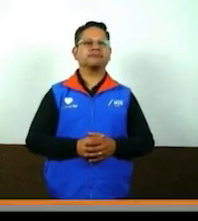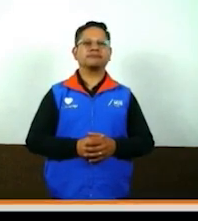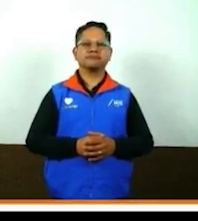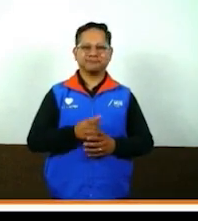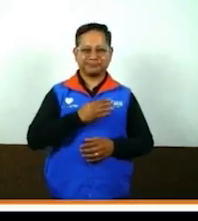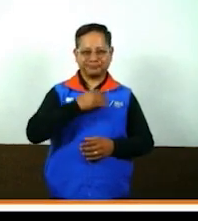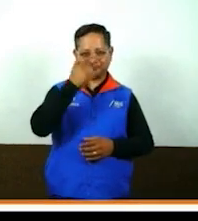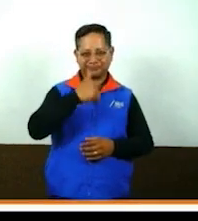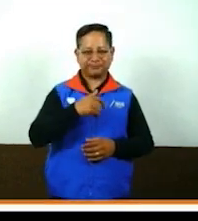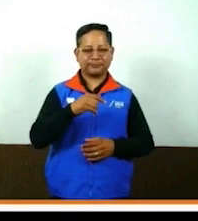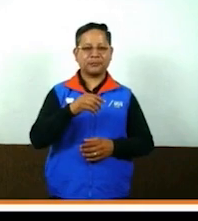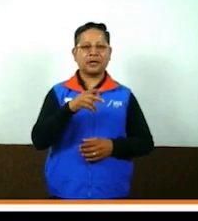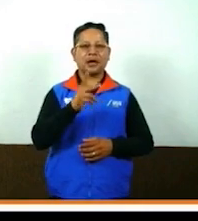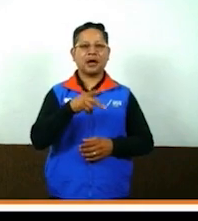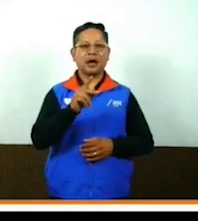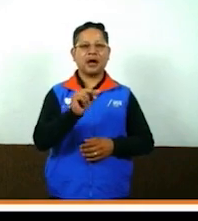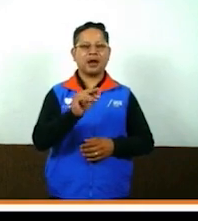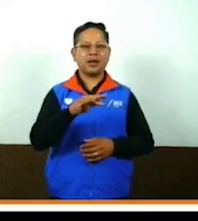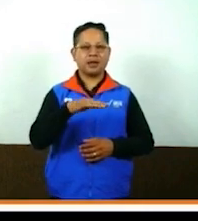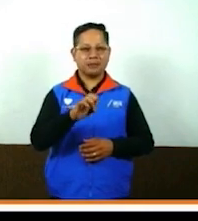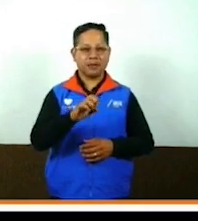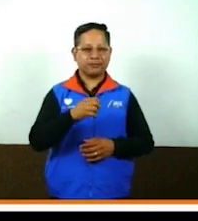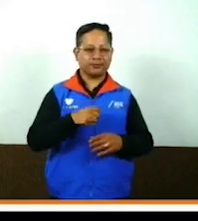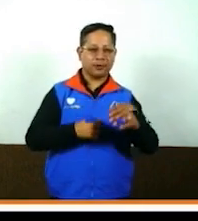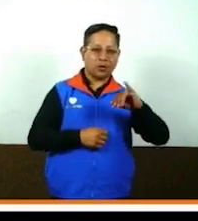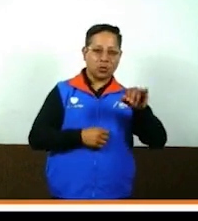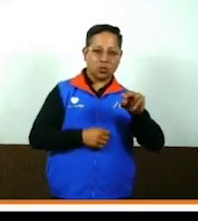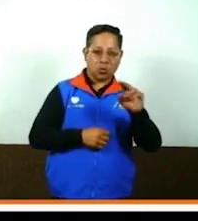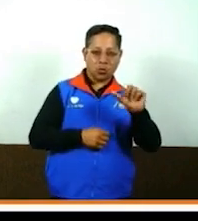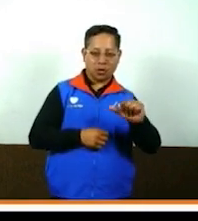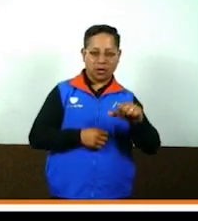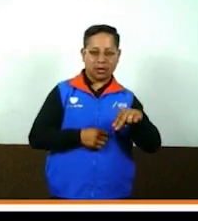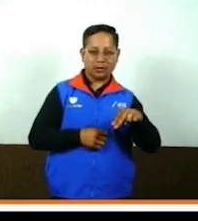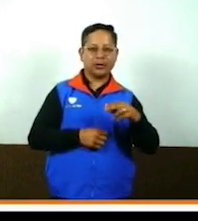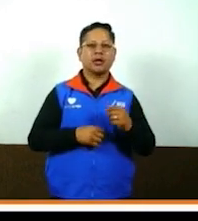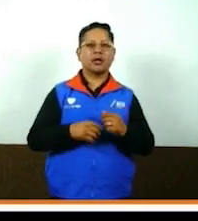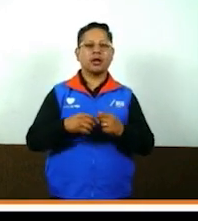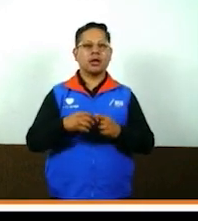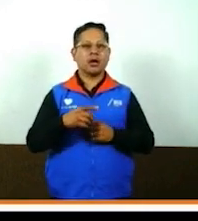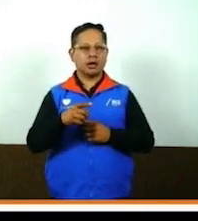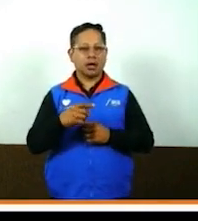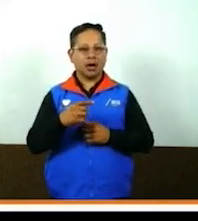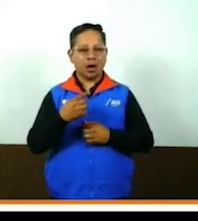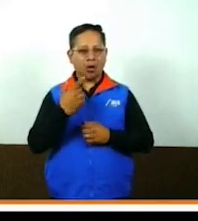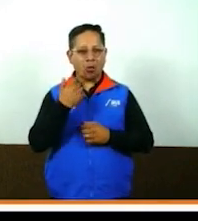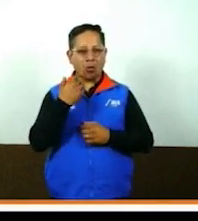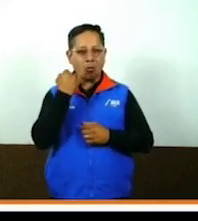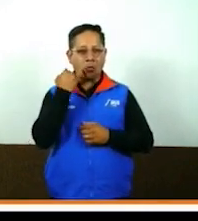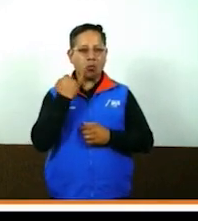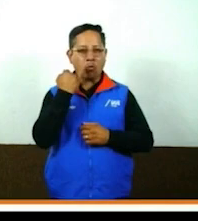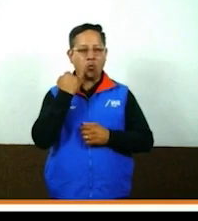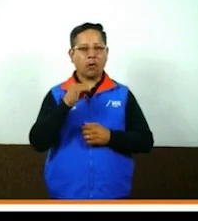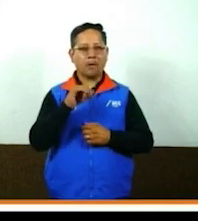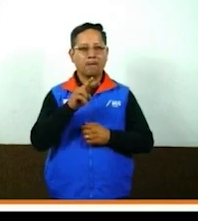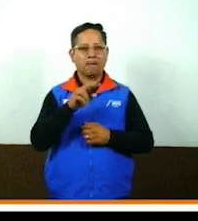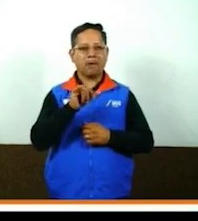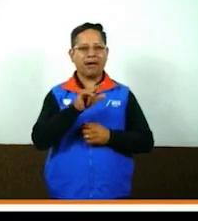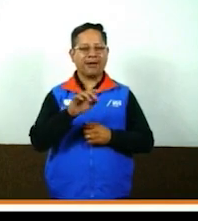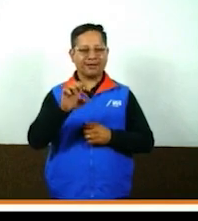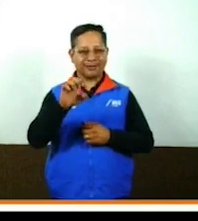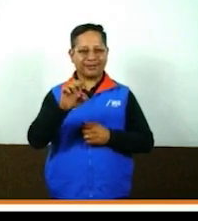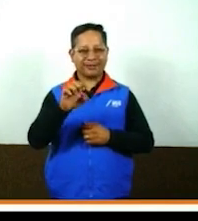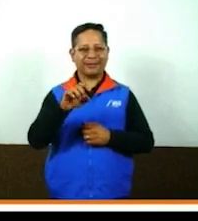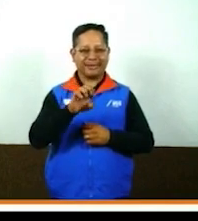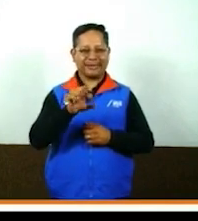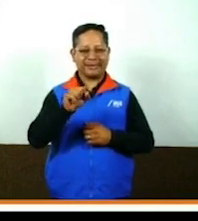Buenas noches, Karime Domínguez y Juan Cuevas, representando Jugos del Valle. Por 21 años siendo empresa socialmente